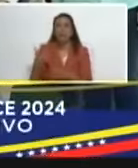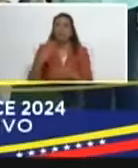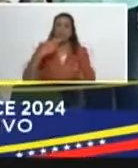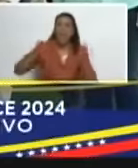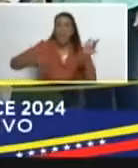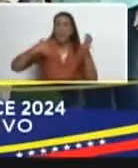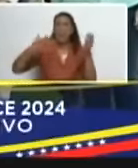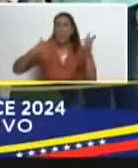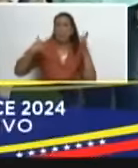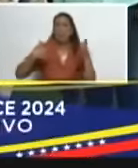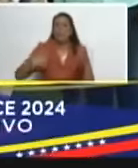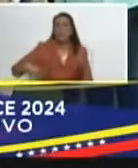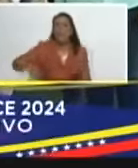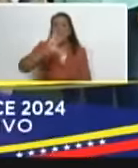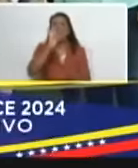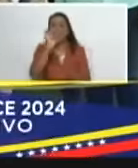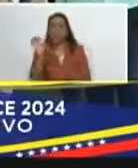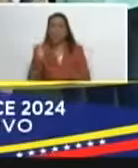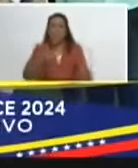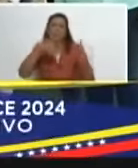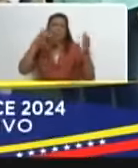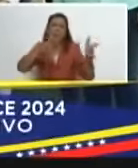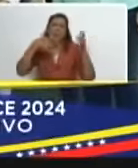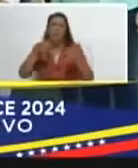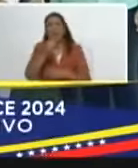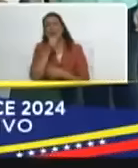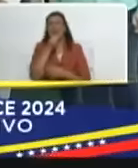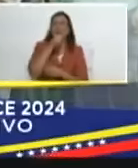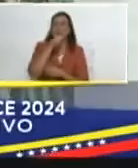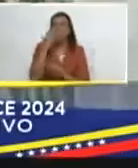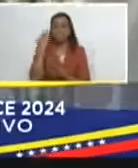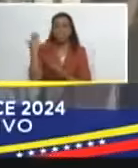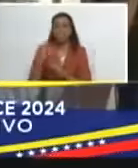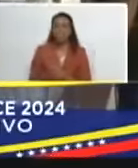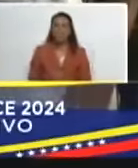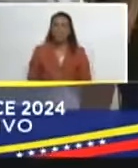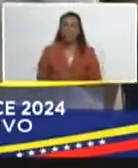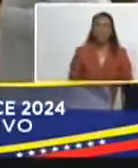la leyenda de Florentino y el Diablo. Adelante.